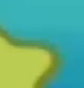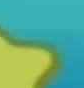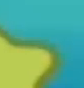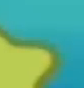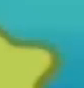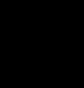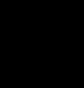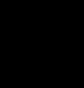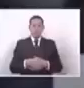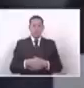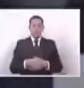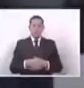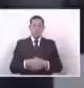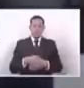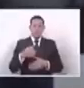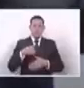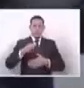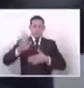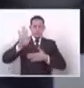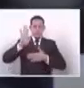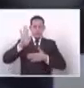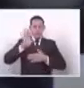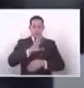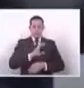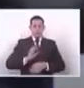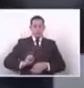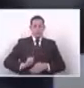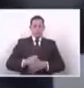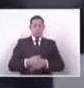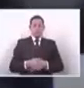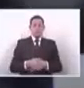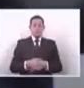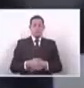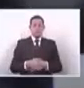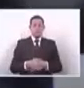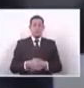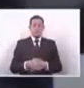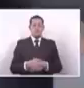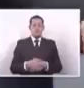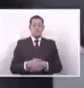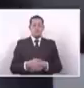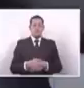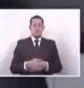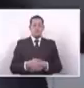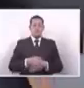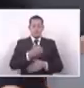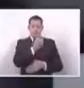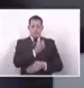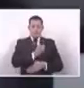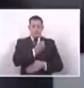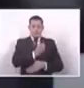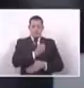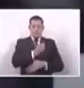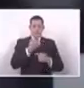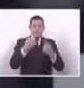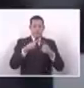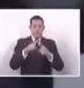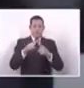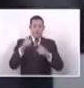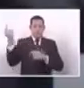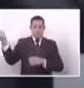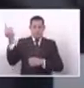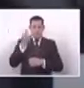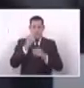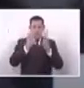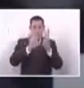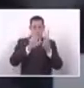ese estúpido? Ahora sí, damas y caballeros, me despido. Espero estén pendientes en esta semana y dejen en los comentarios si en realidad Beto